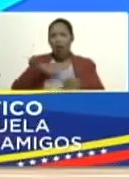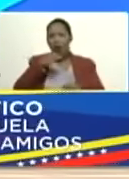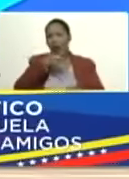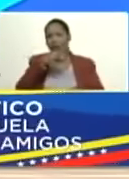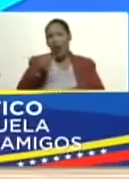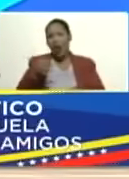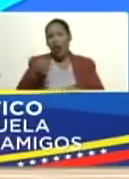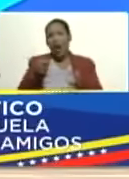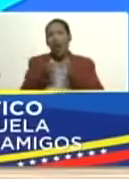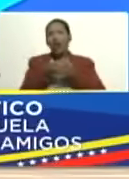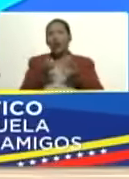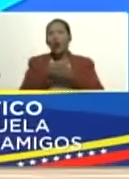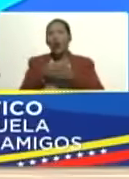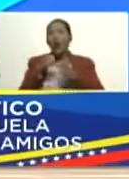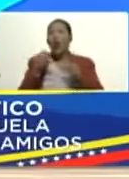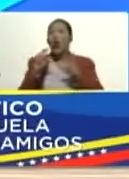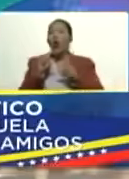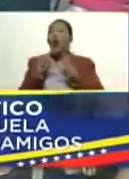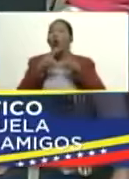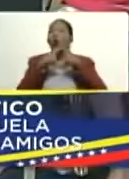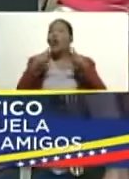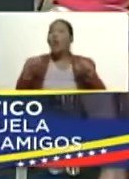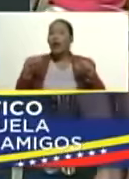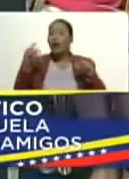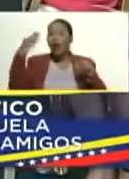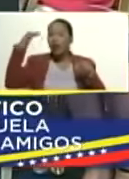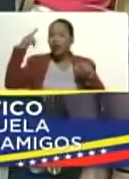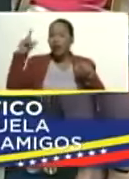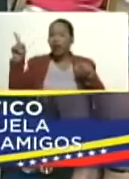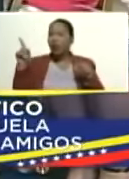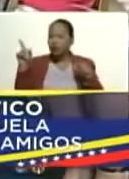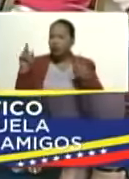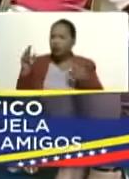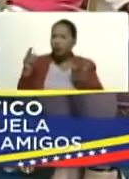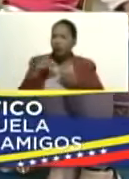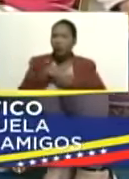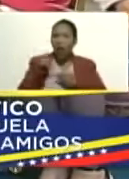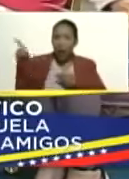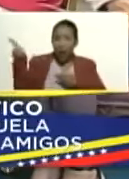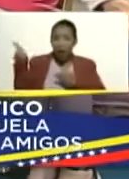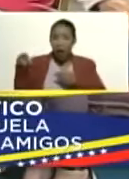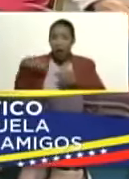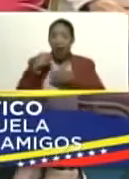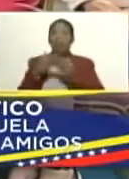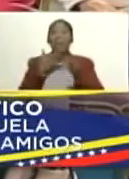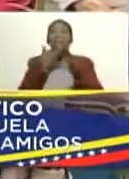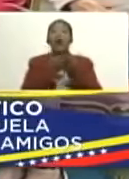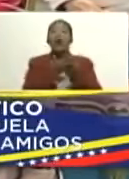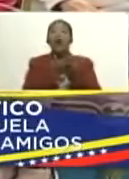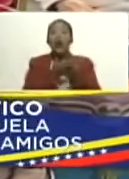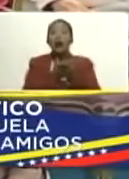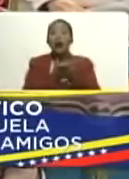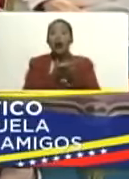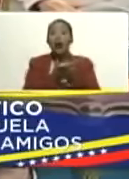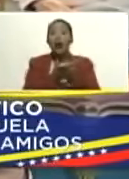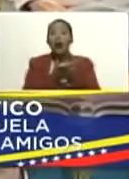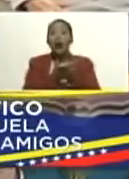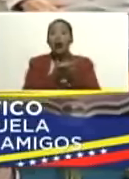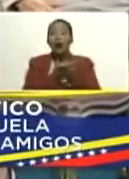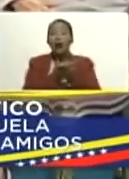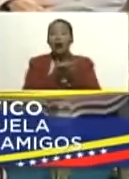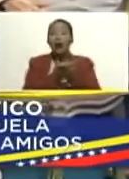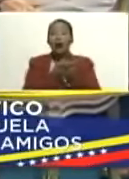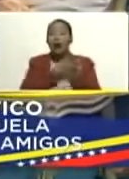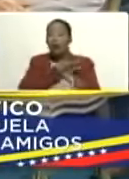Alguien del partido COPEI, muy radical, muy de derecha, muy conservador. Era de los que proponía el asalto de la